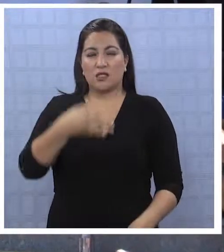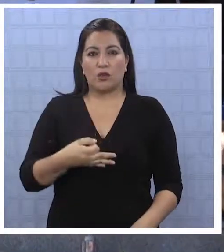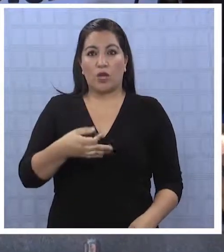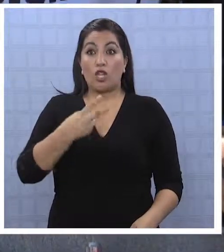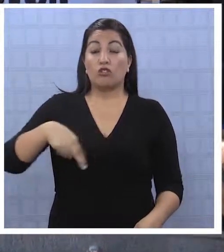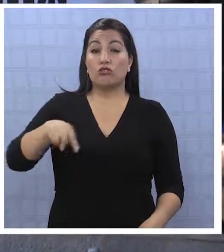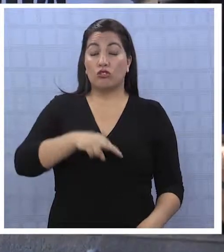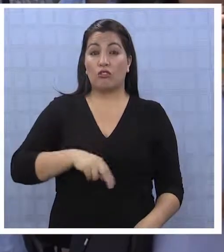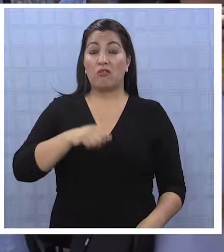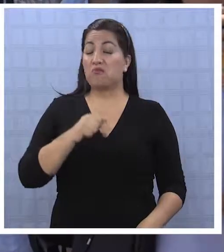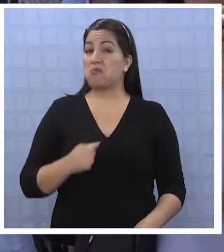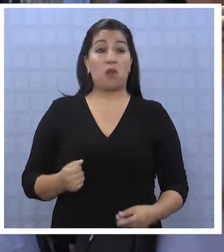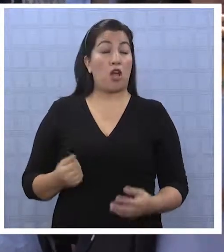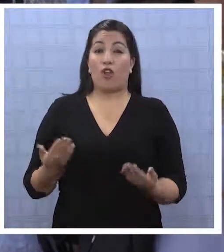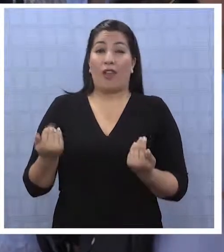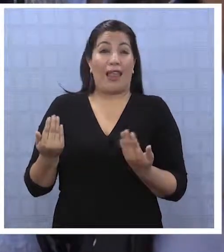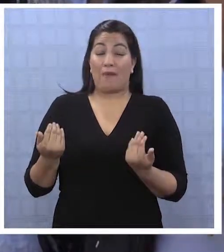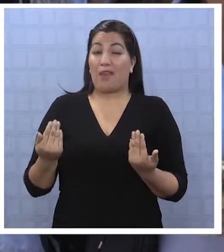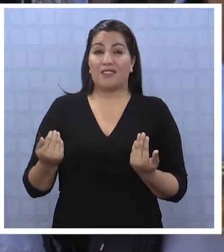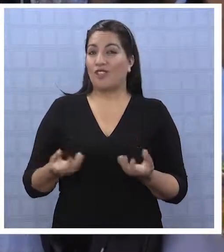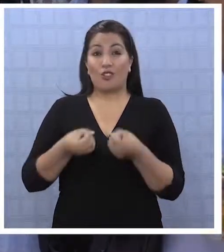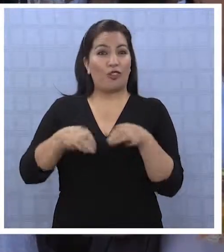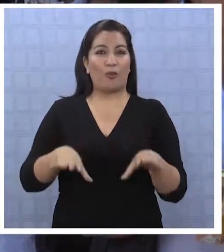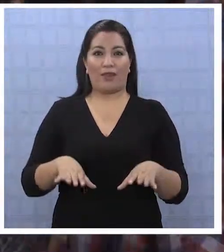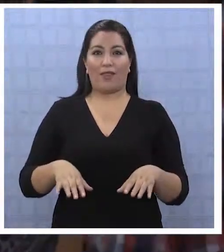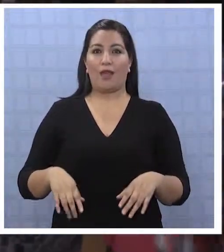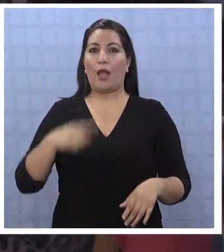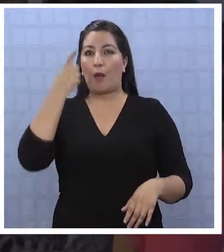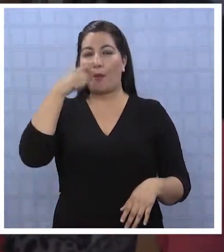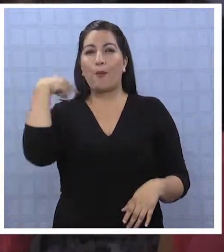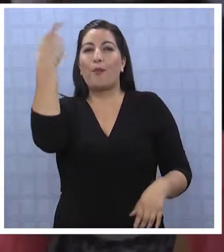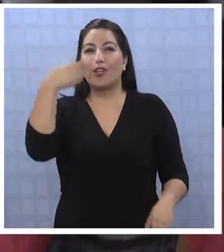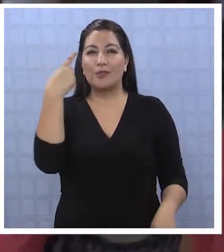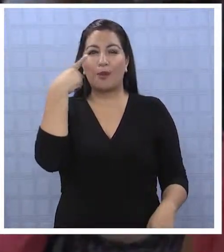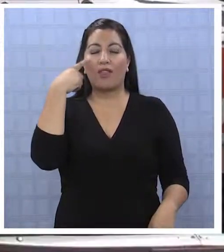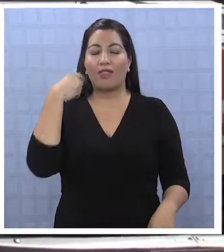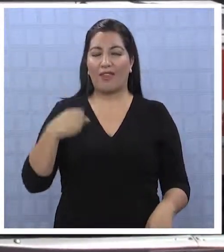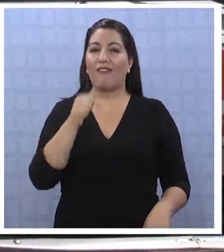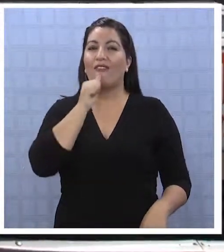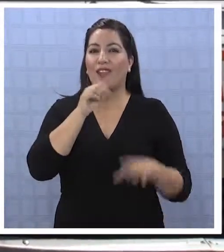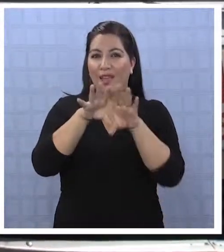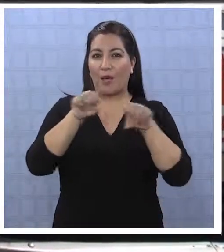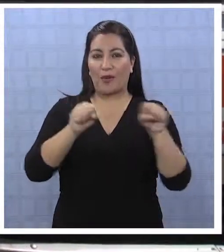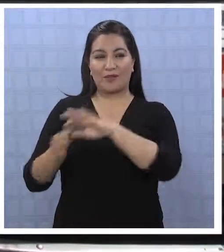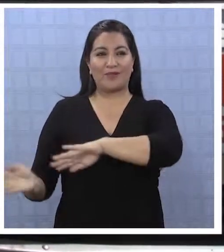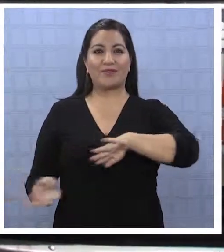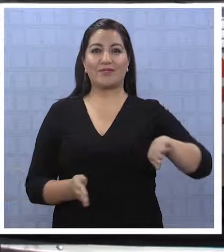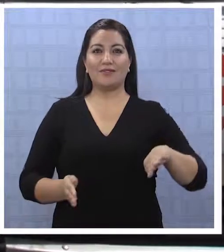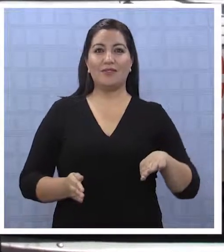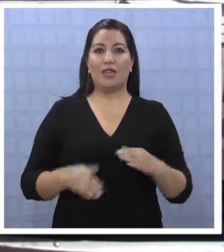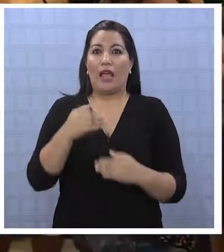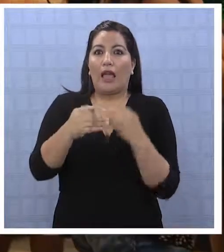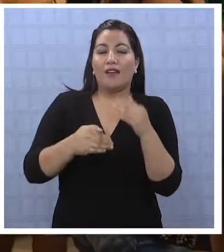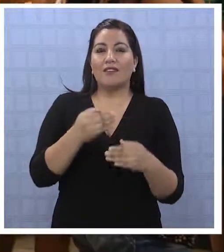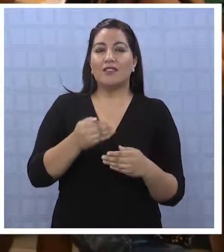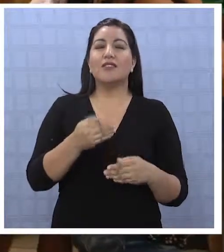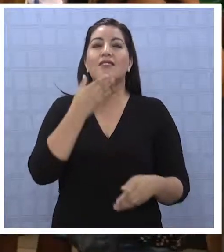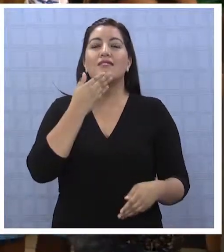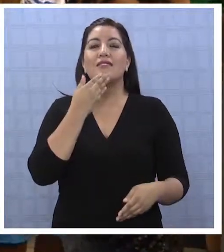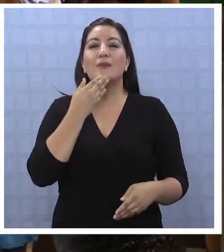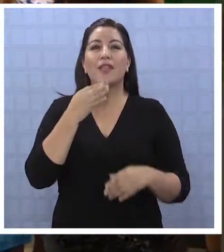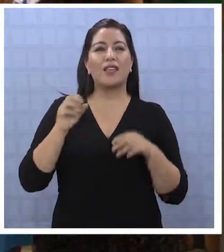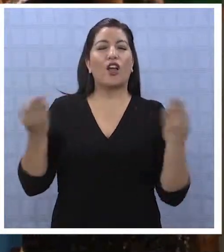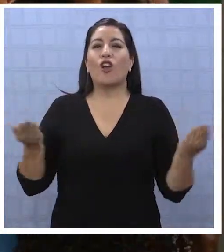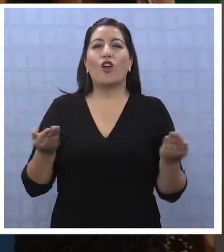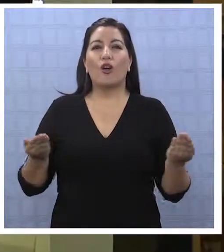perdemos la esperanza que en el curso los próximos días Todavía se pueda lograr algún acuerdo en el recuento se dio a conocer también el término